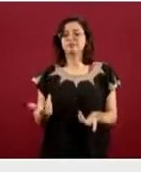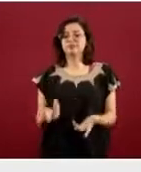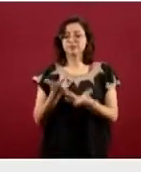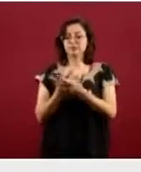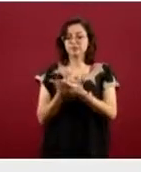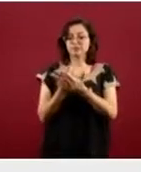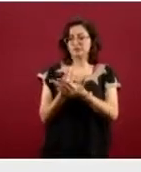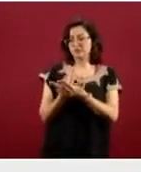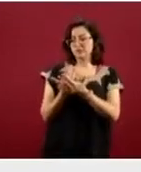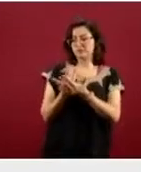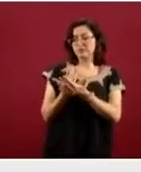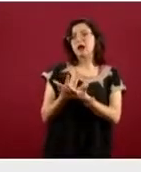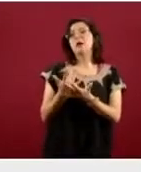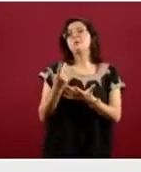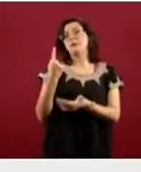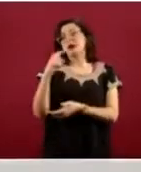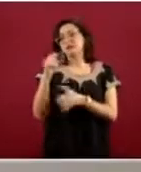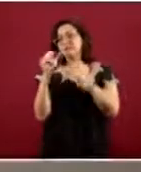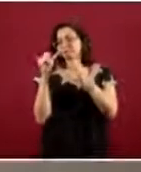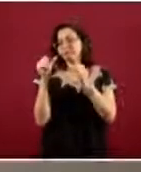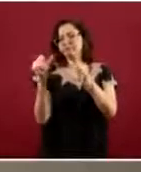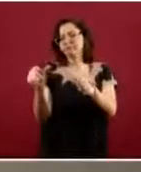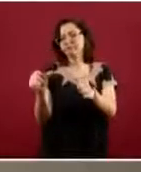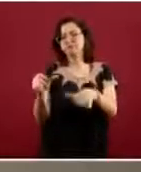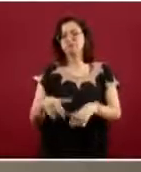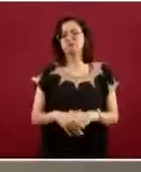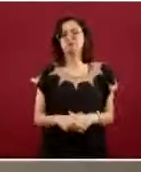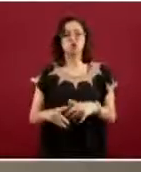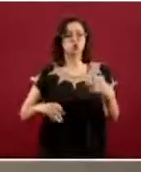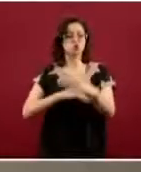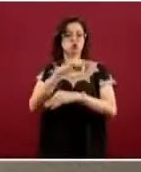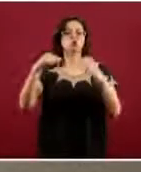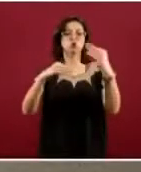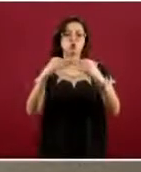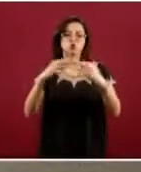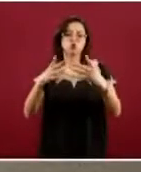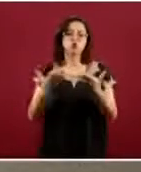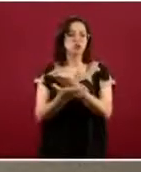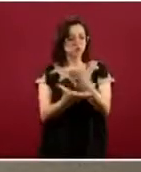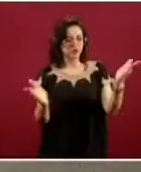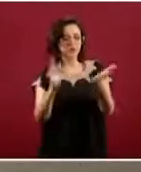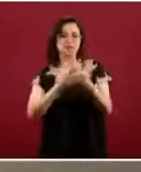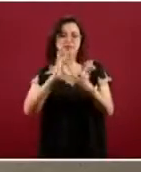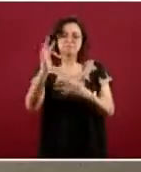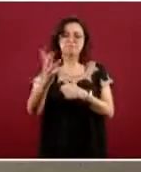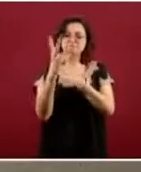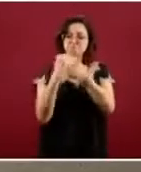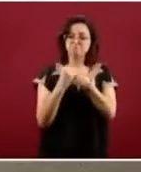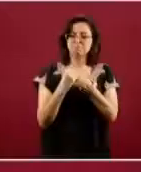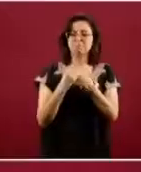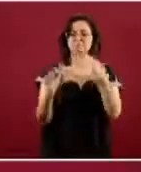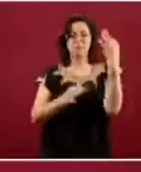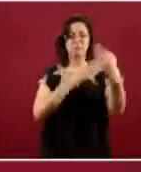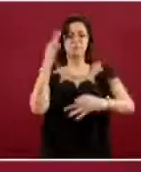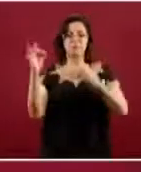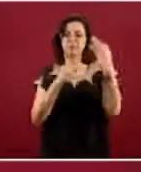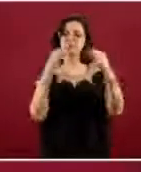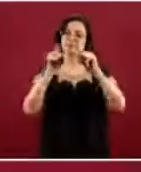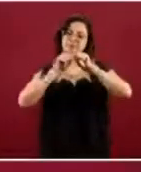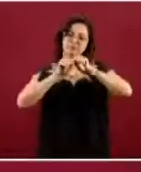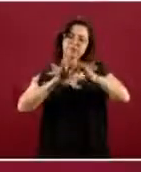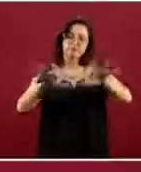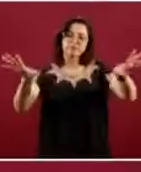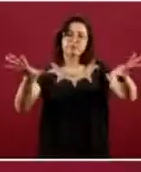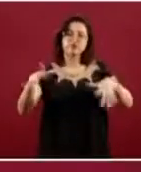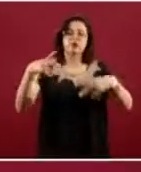respuesta de recursos humanos. Entre todos y gracias a ustedes por permitirnos llegar esto a